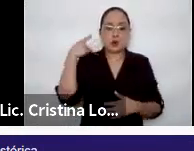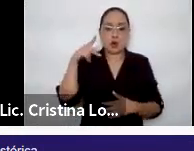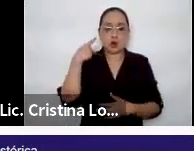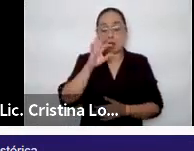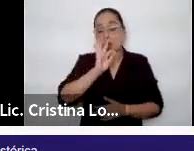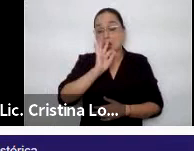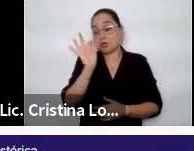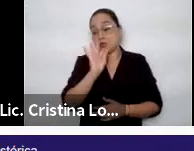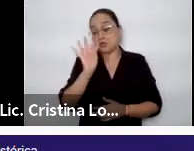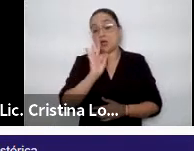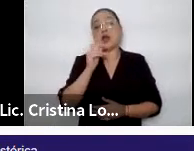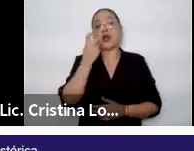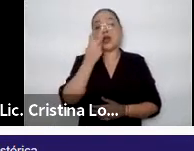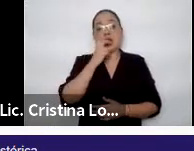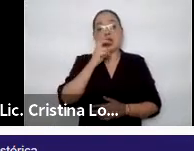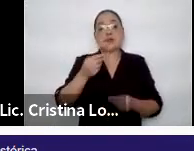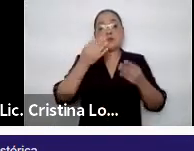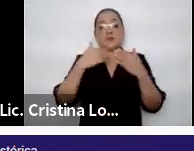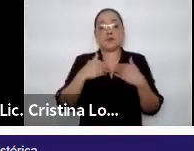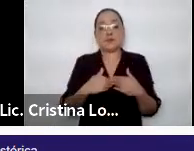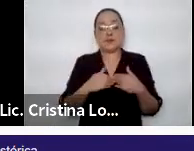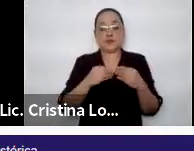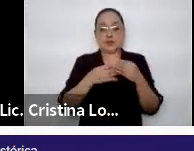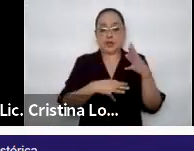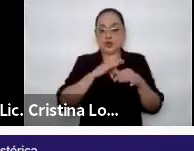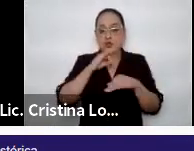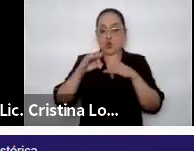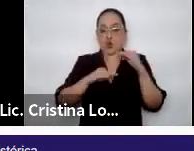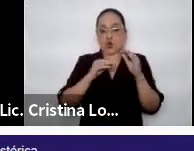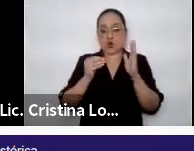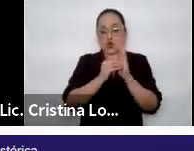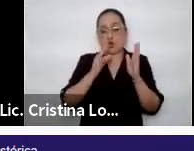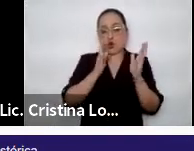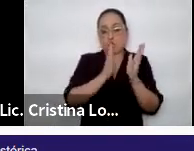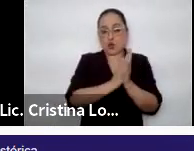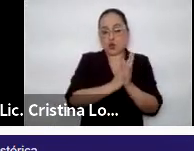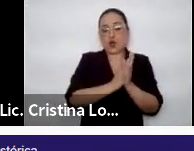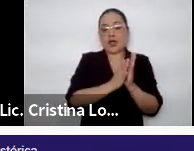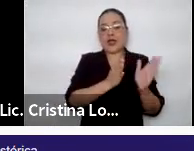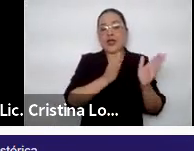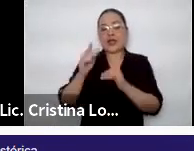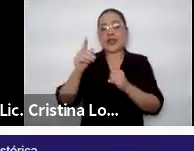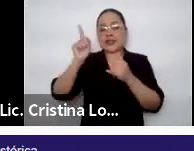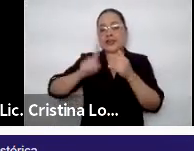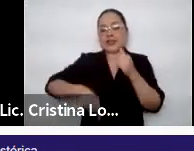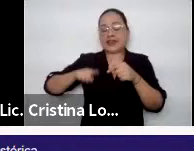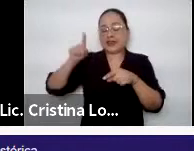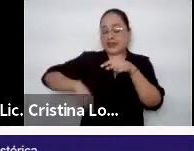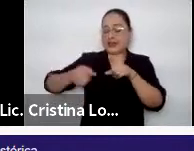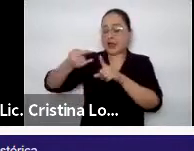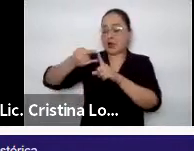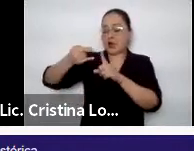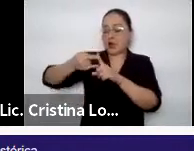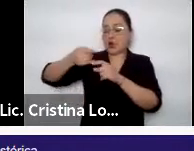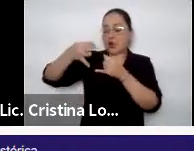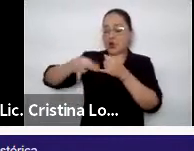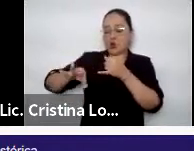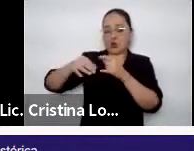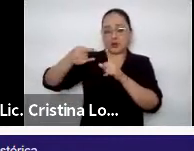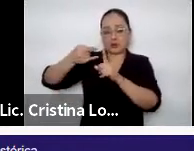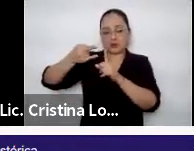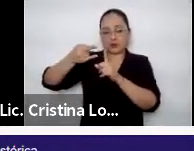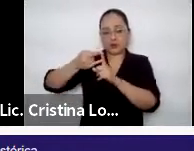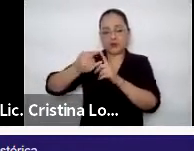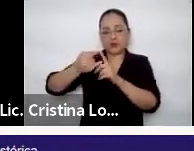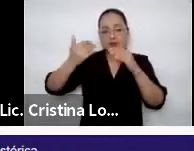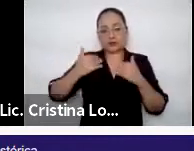a buscar, título y subtítulo y texto, quitamos localización y precedentes y damos un clic en el signo